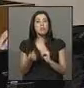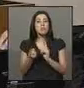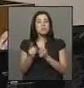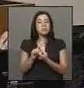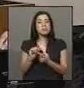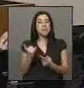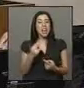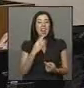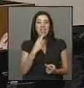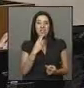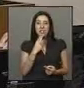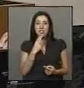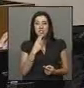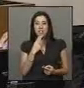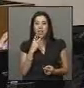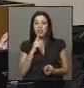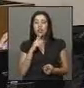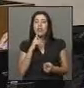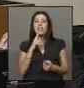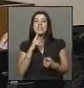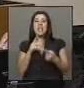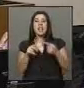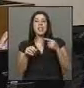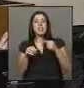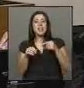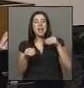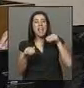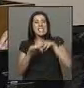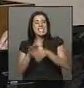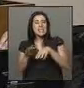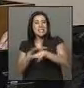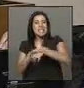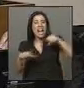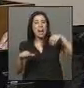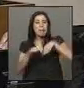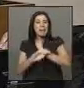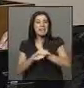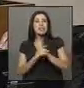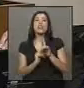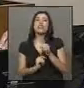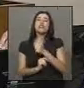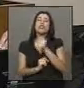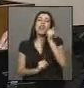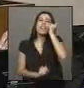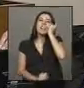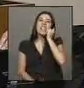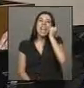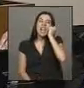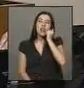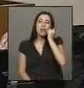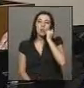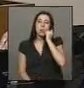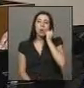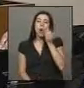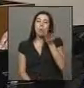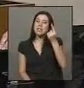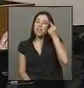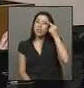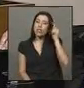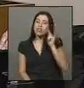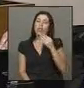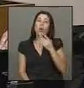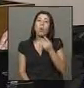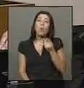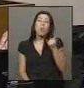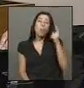vida? Y no hablo de meterlo y sacarlo y meterlo solamente. Hablo de ternura, compañero. Usted no sabe